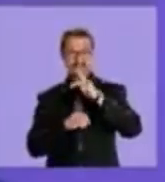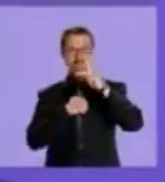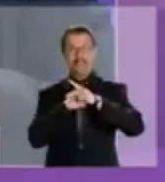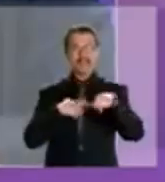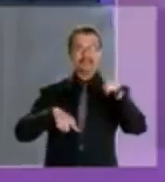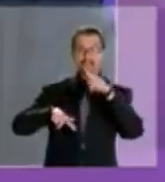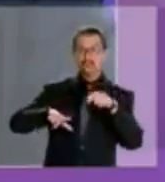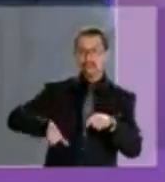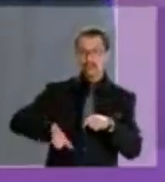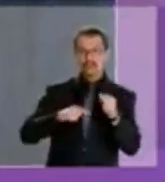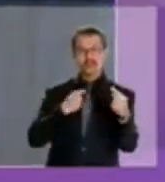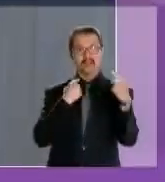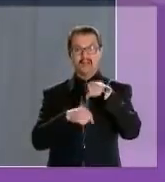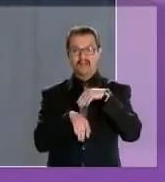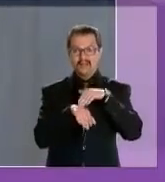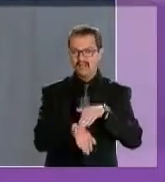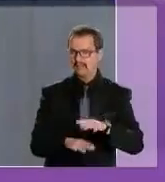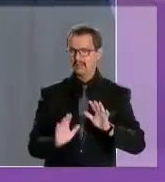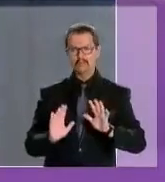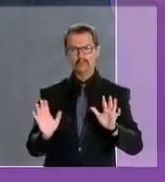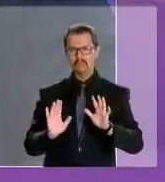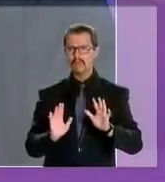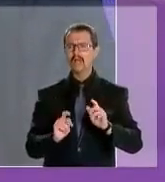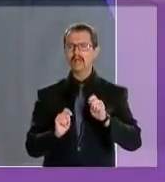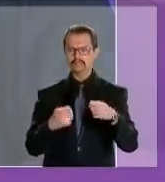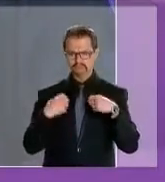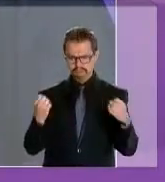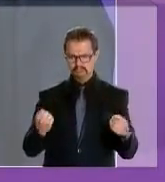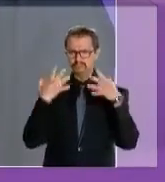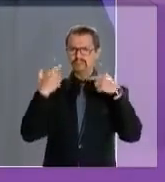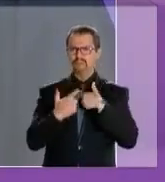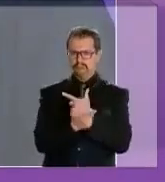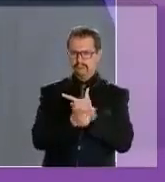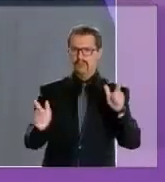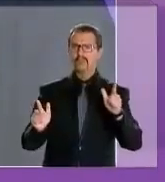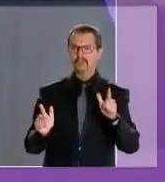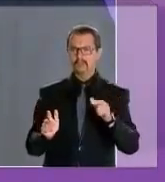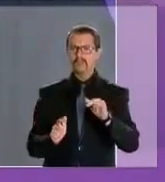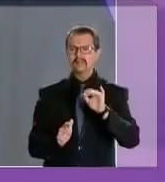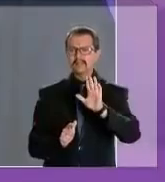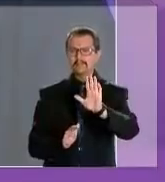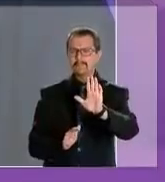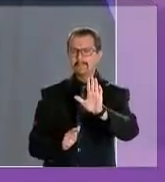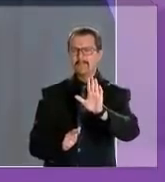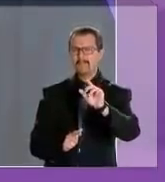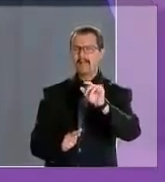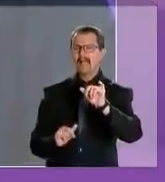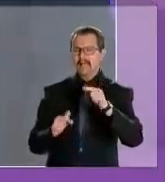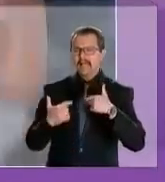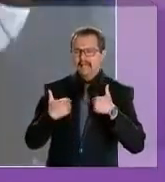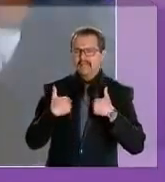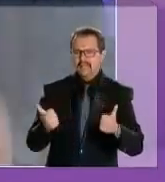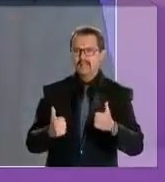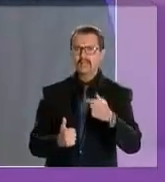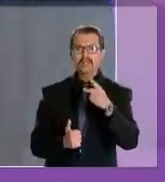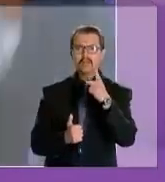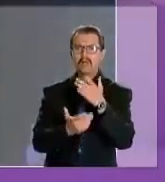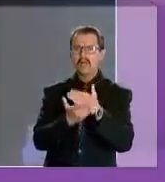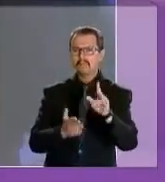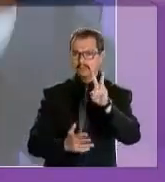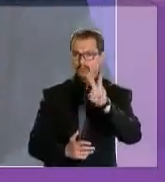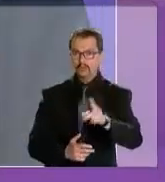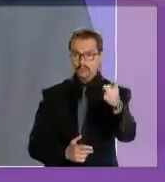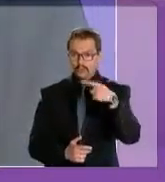libres somos independientes lo entiendo pero le pido un parámetro medibles para saber que no están respetando un parámetro médico que